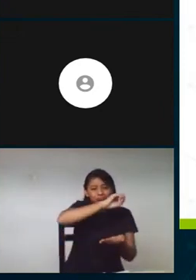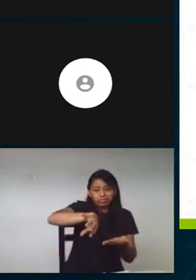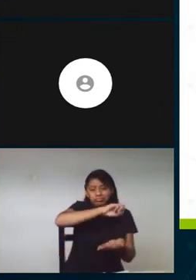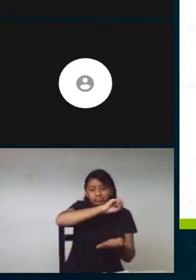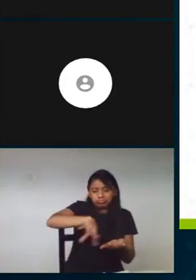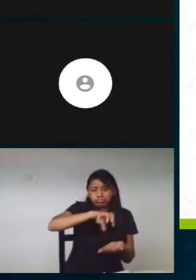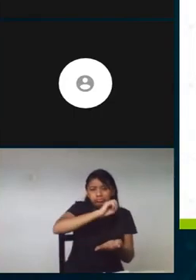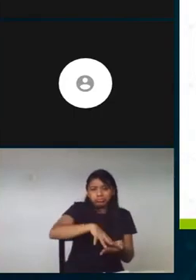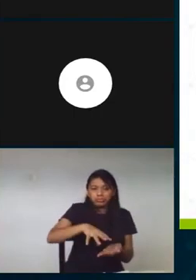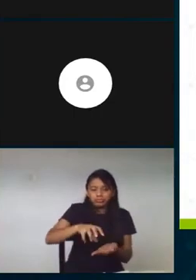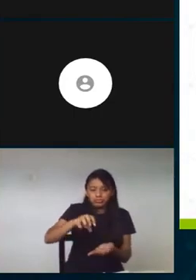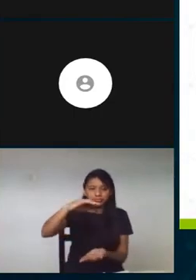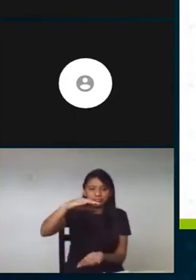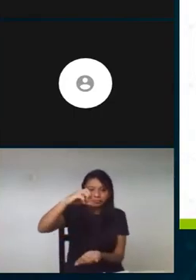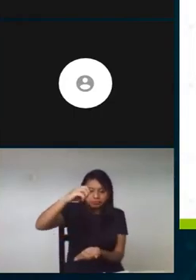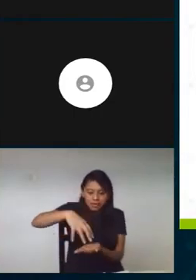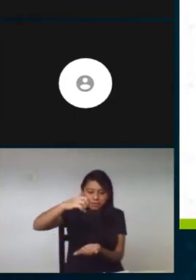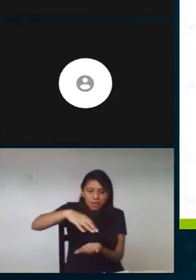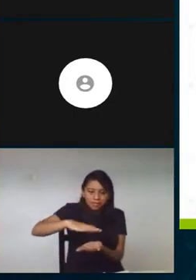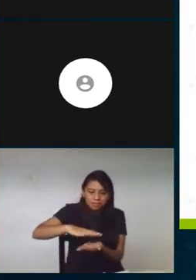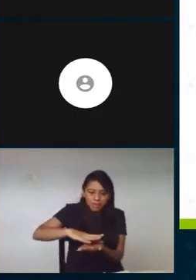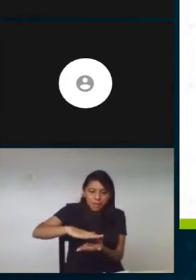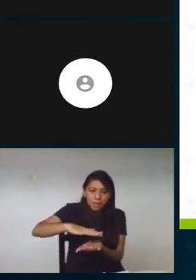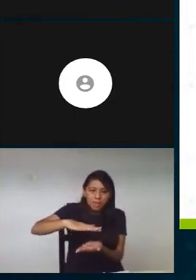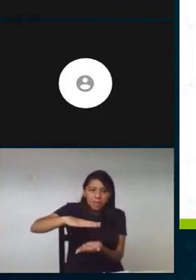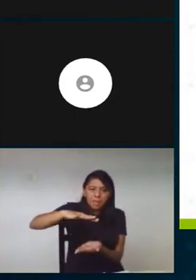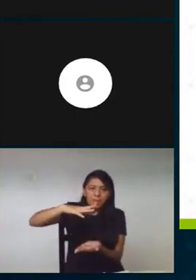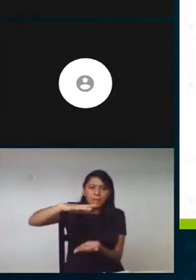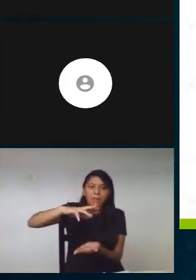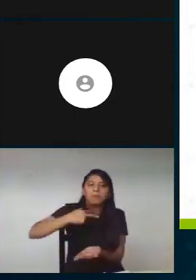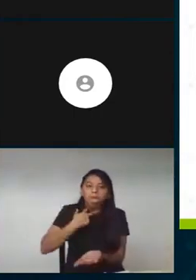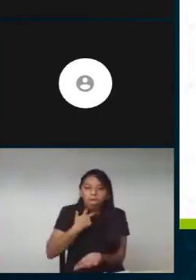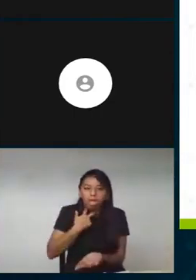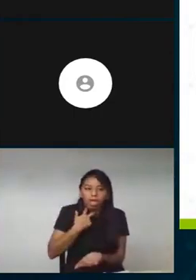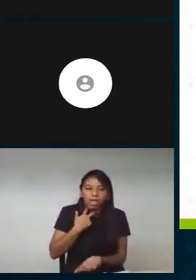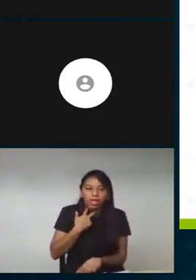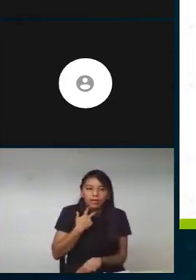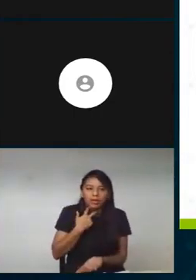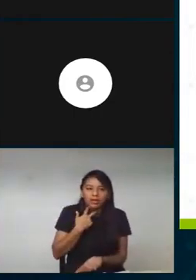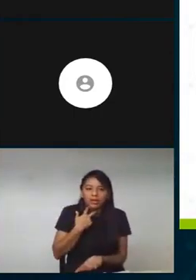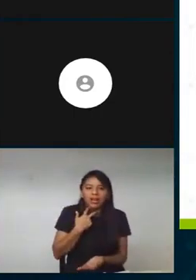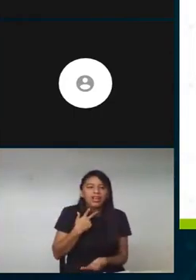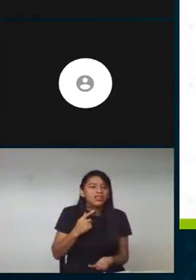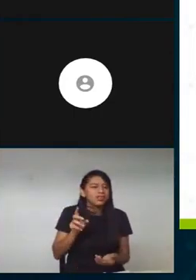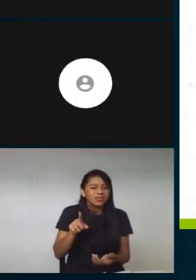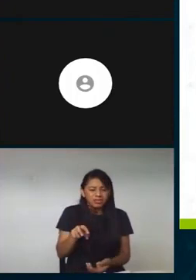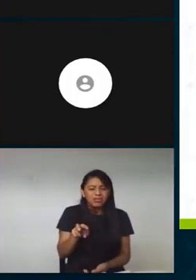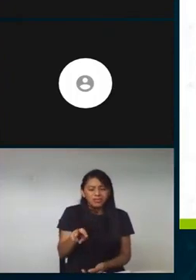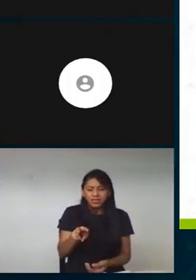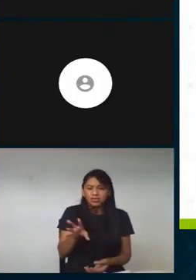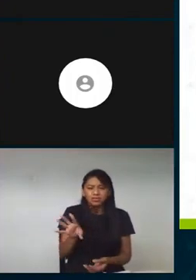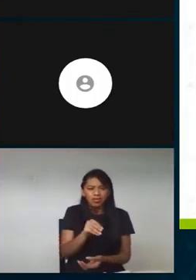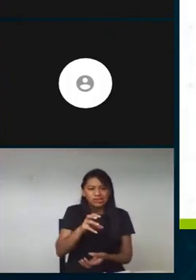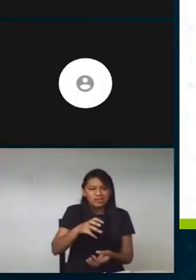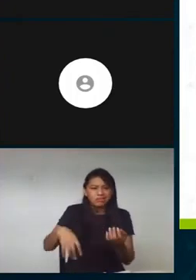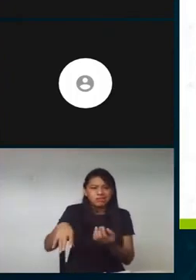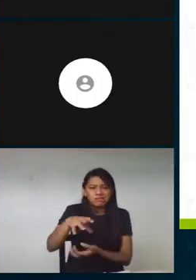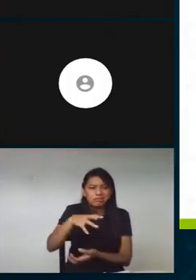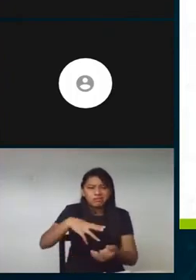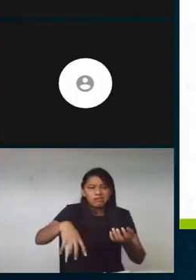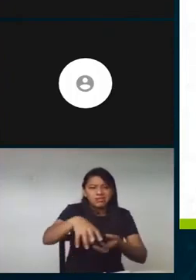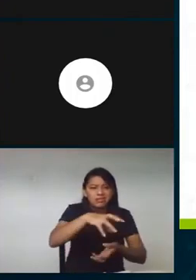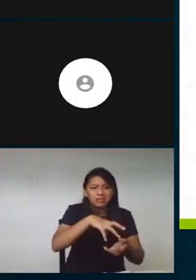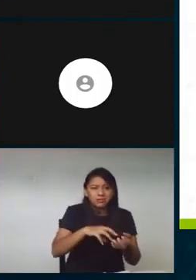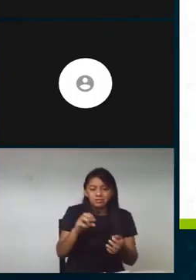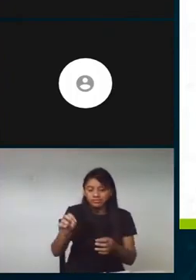pues en este caso, todo se está mezclando. No hay una separación, todo está revuelto, la persona que le vaya a hacer un proceso va a ser